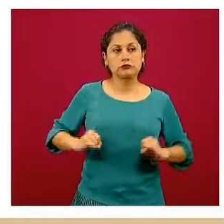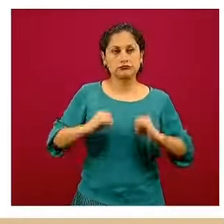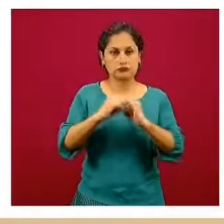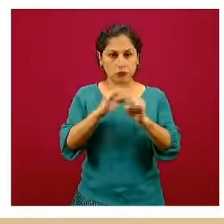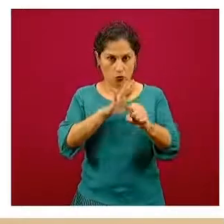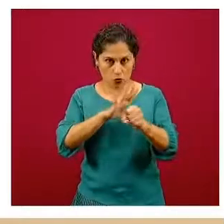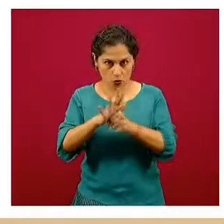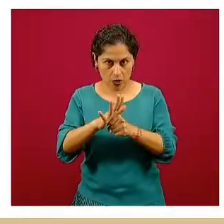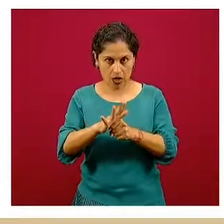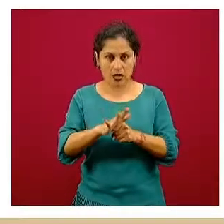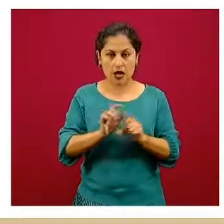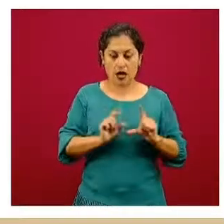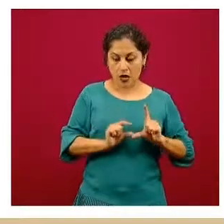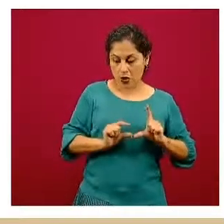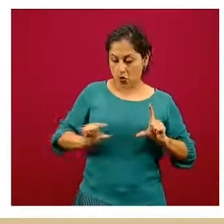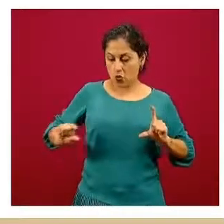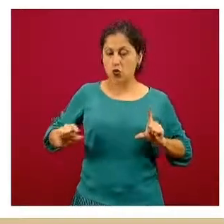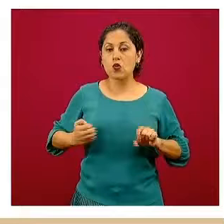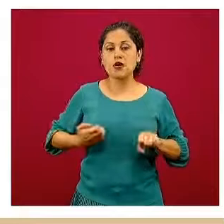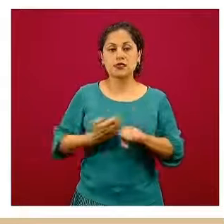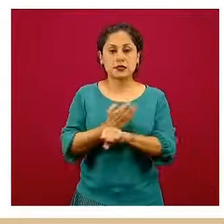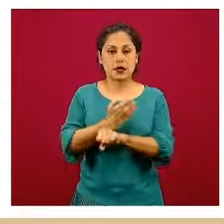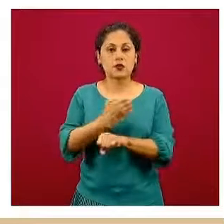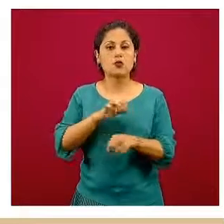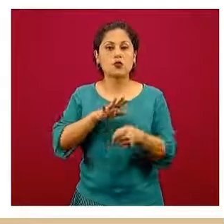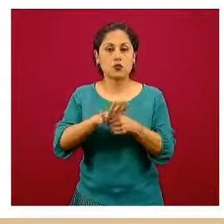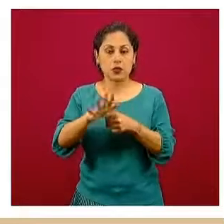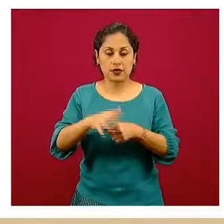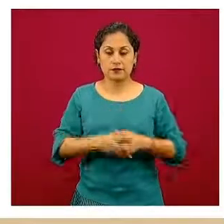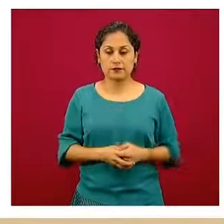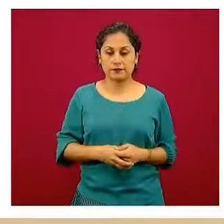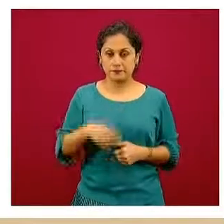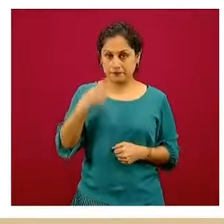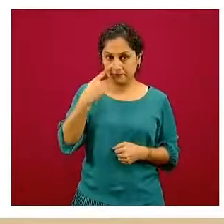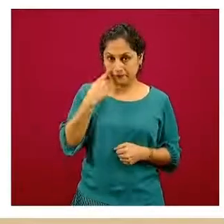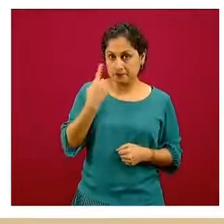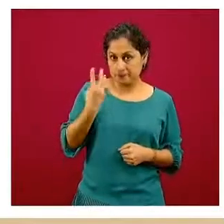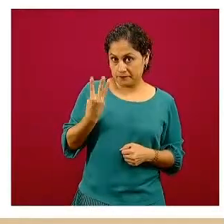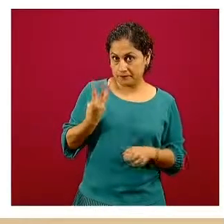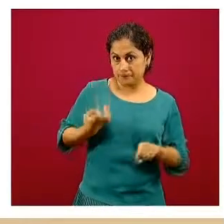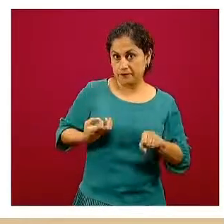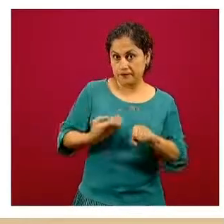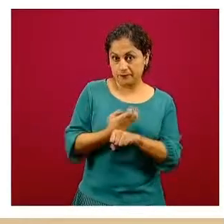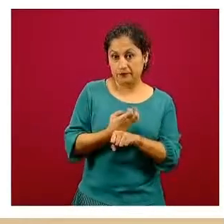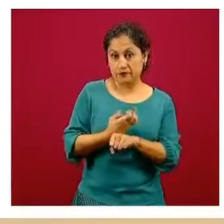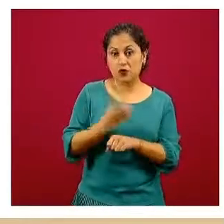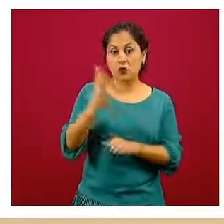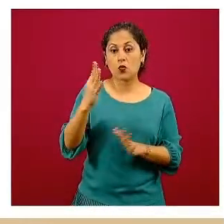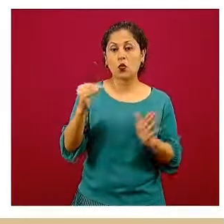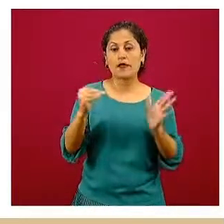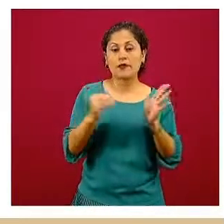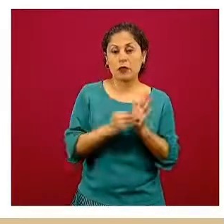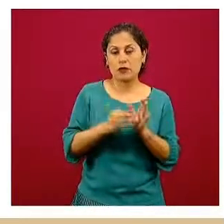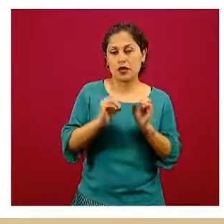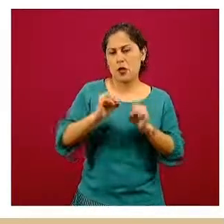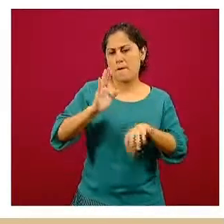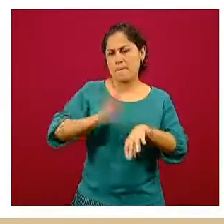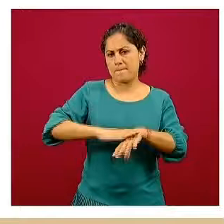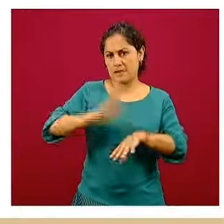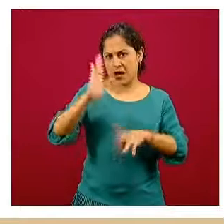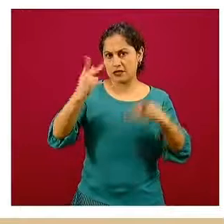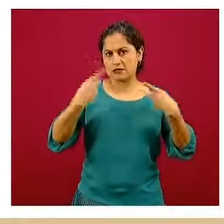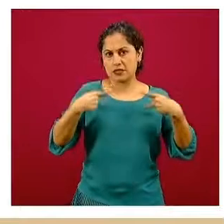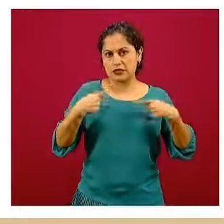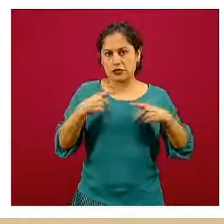a estar también monitoreando. Vemos que son 3 los estados que tienen 4,000 o más casos